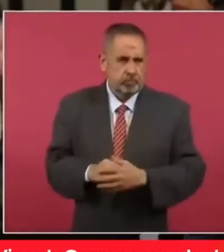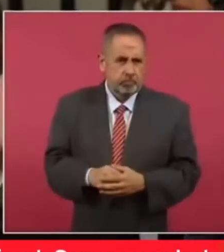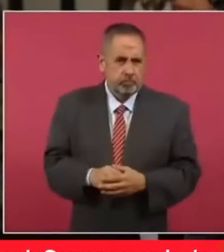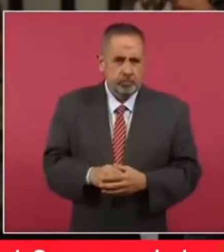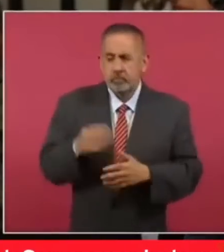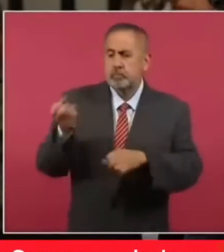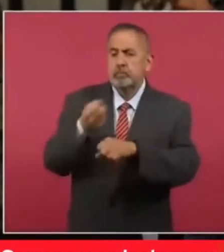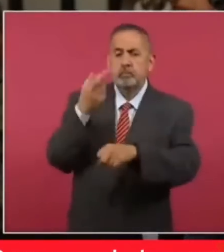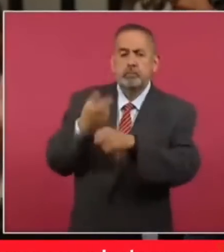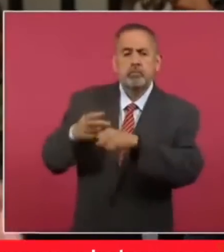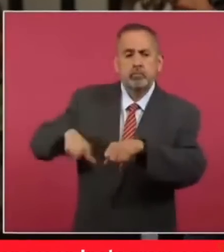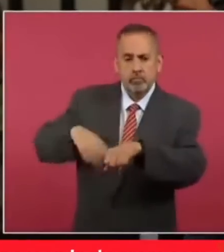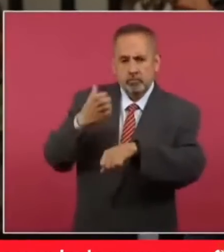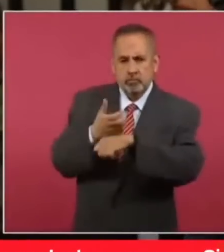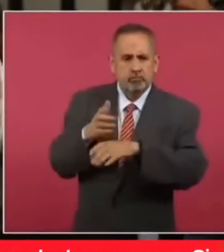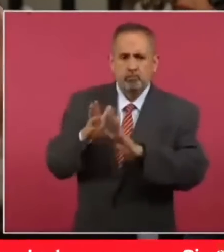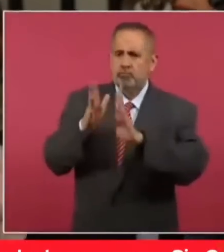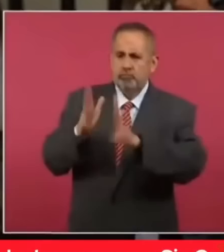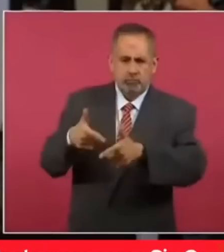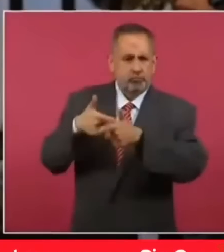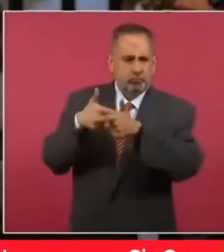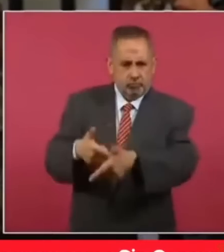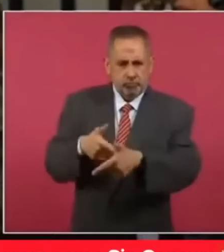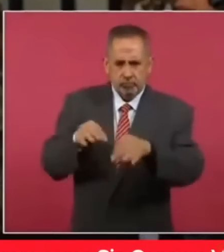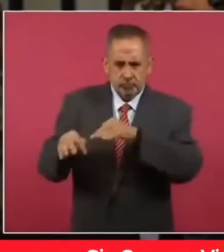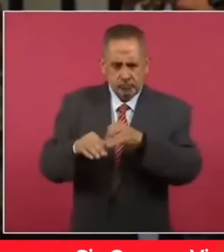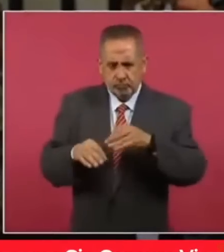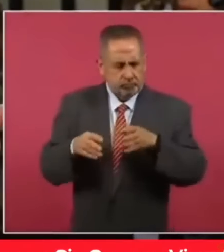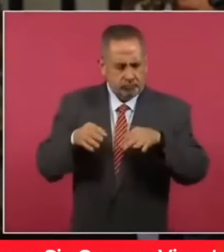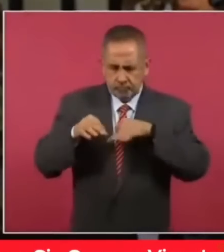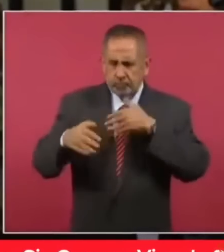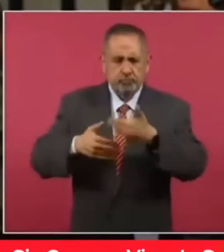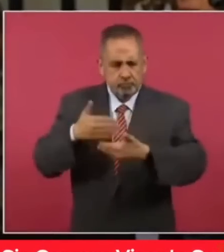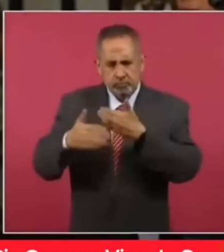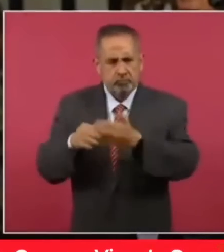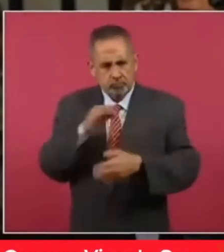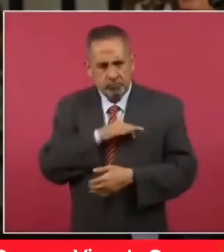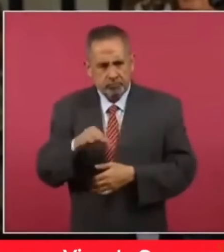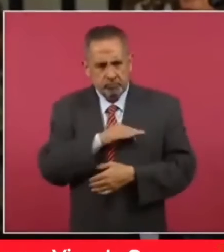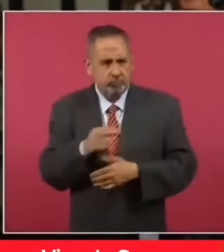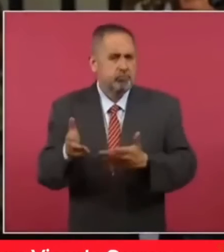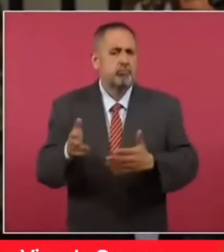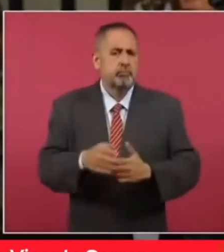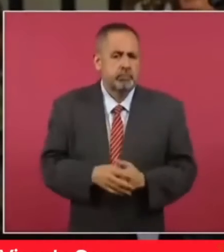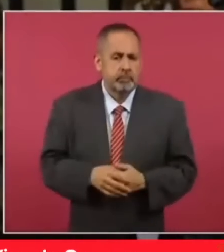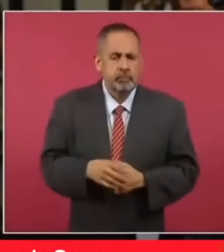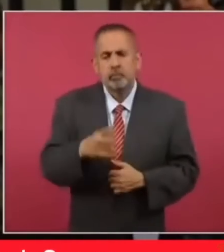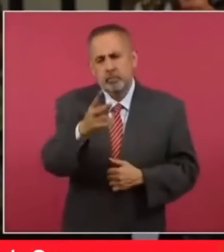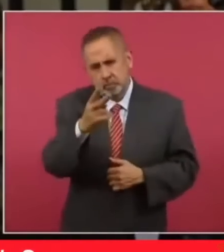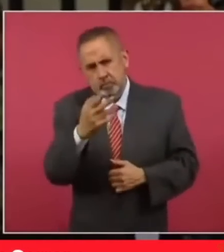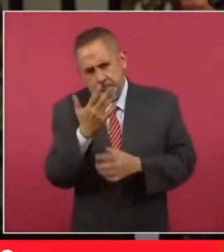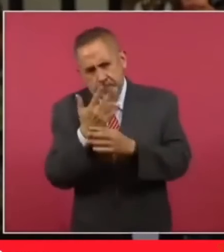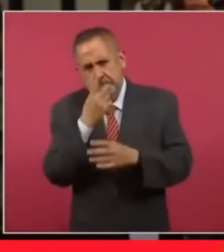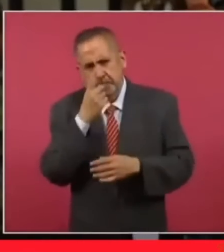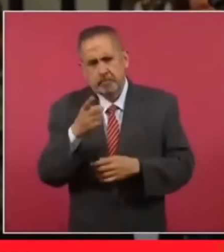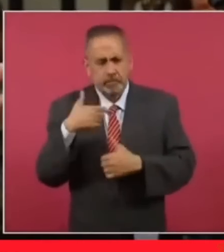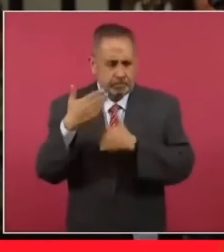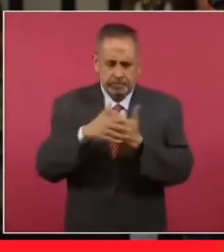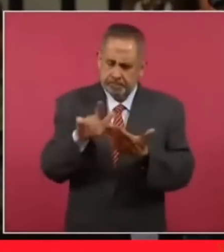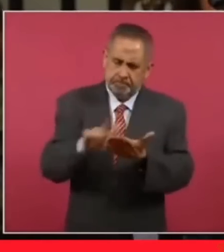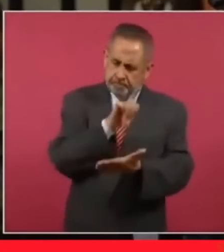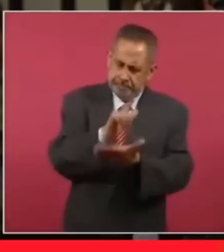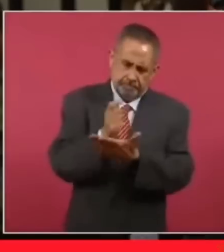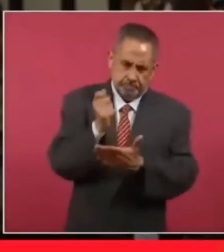el secretario de Gobernación dijo que se mantenía en su cargo, que no se distraía, que podía seguir trabajando. Usted ha dicho que pues se va a aplicar la